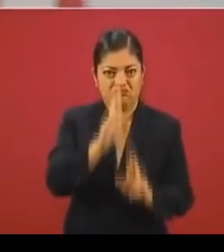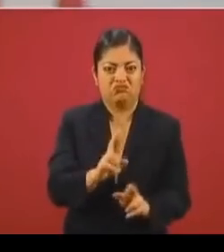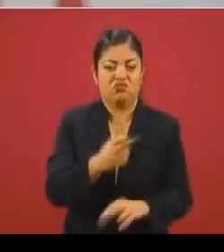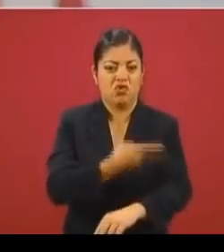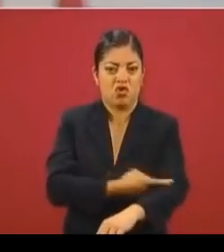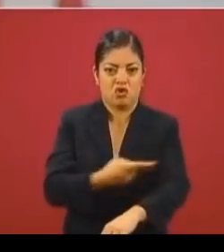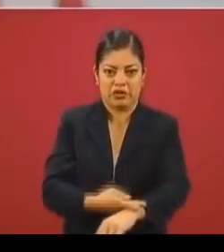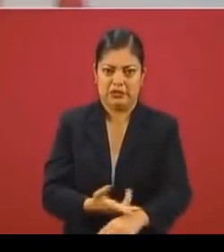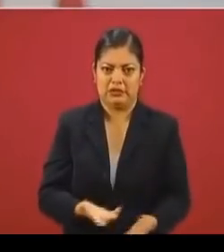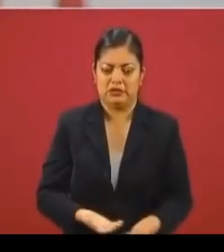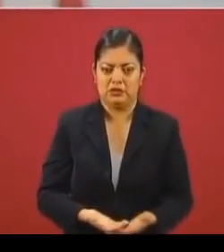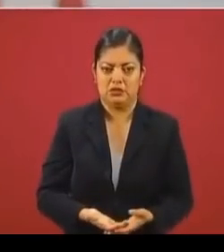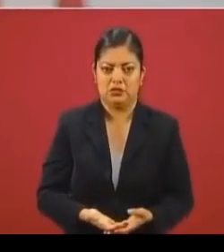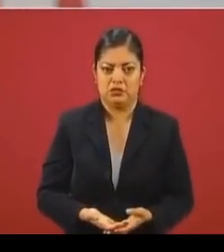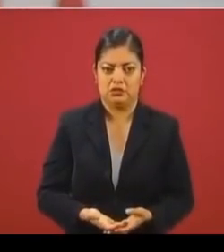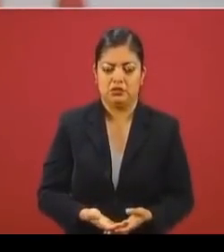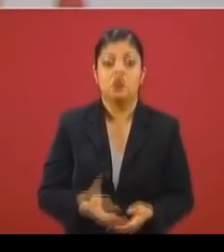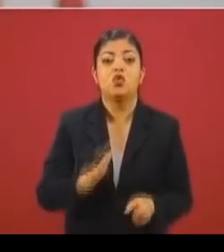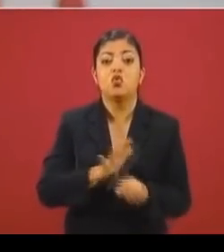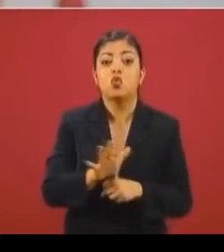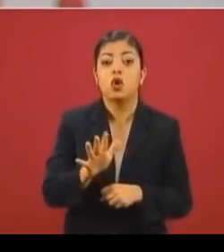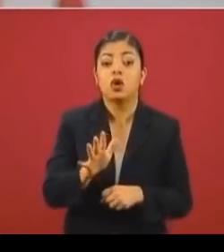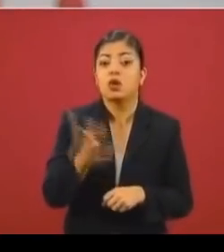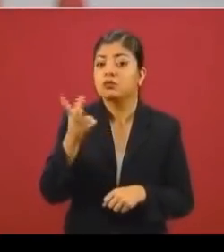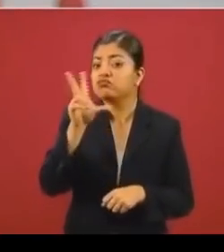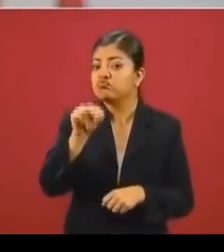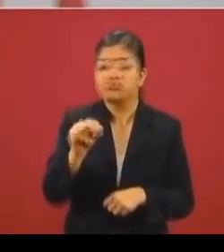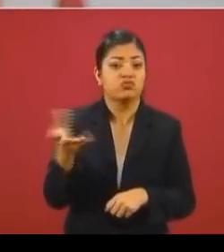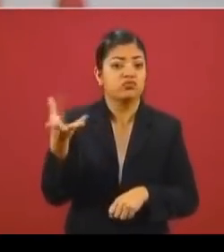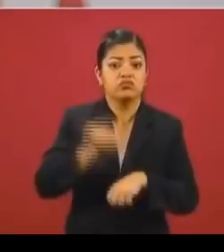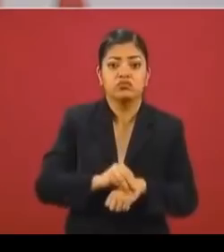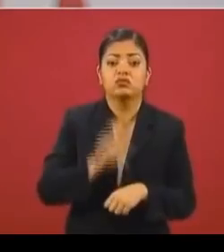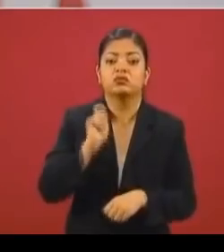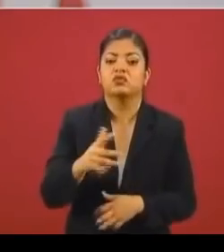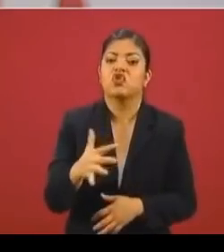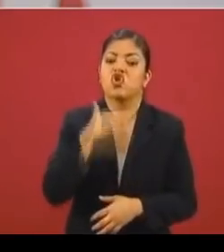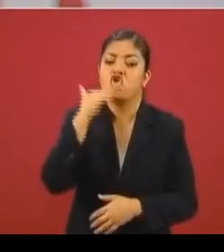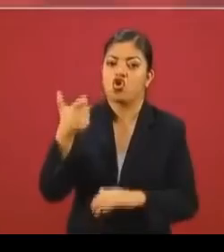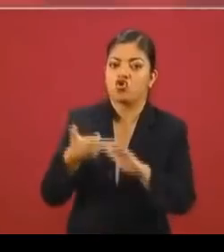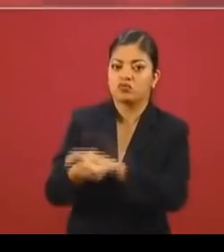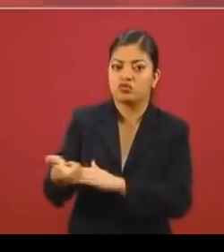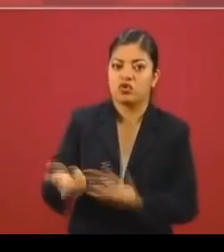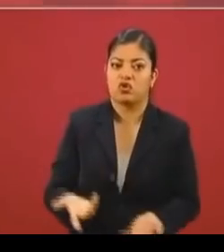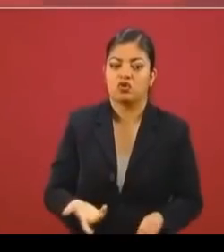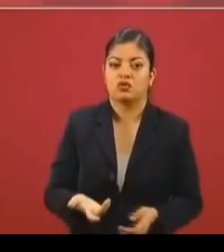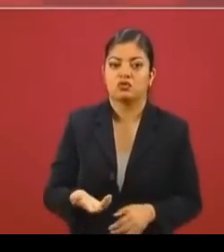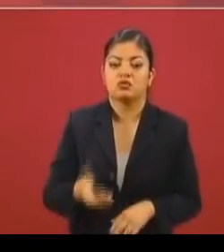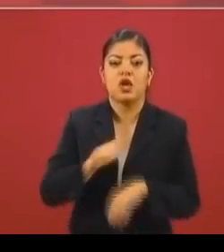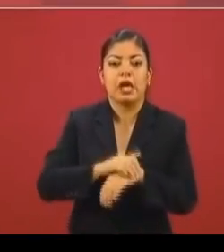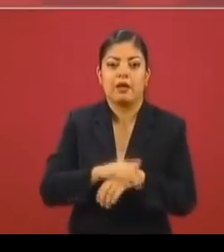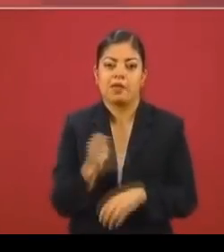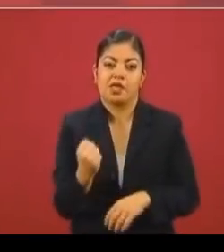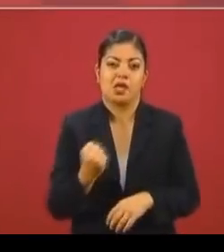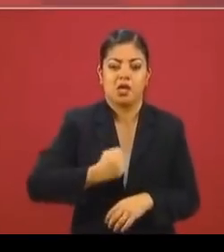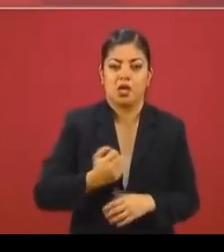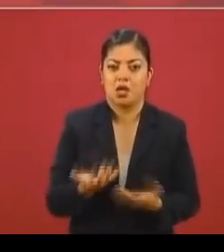se permite es la corrupción, el tráfico de influencias,